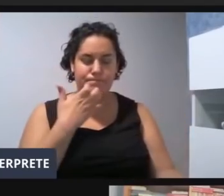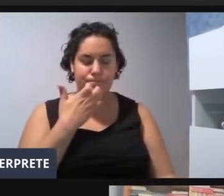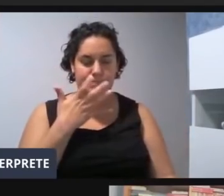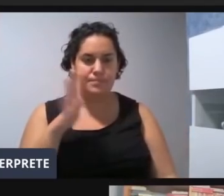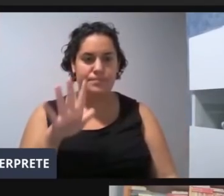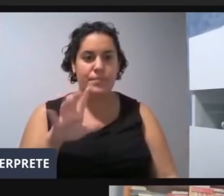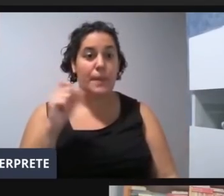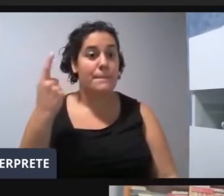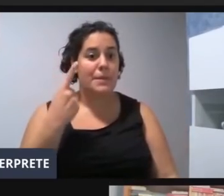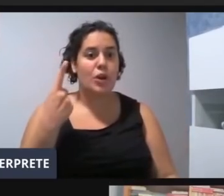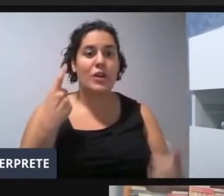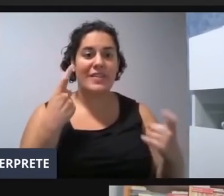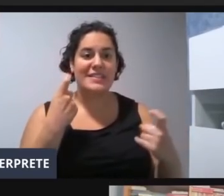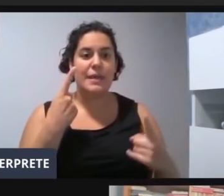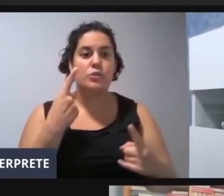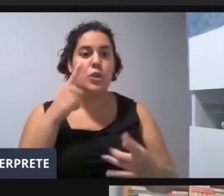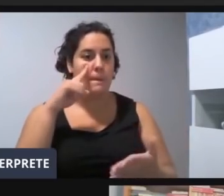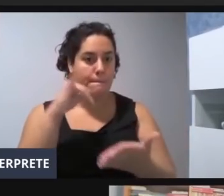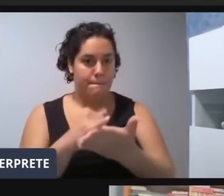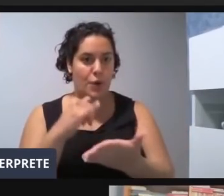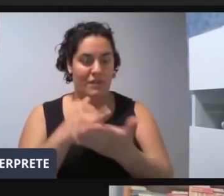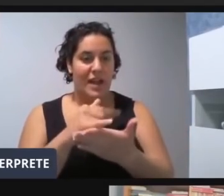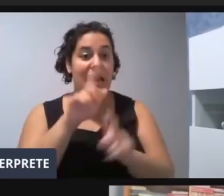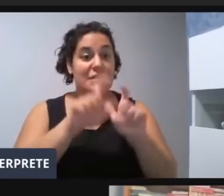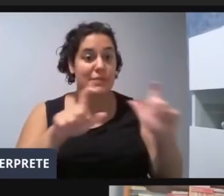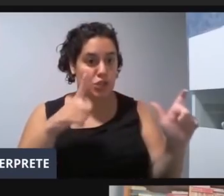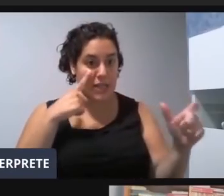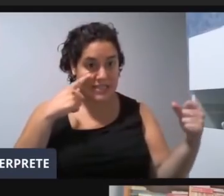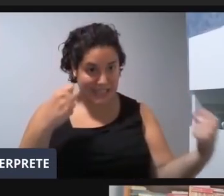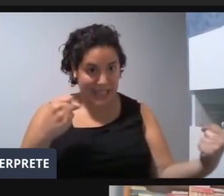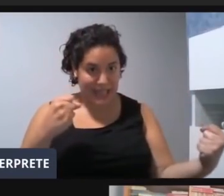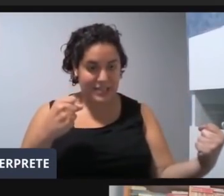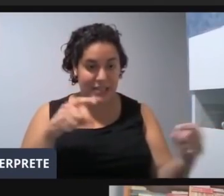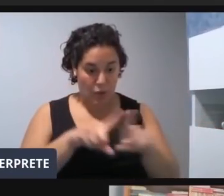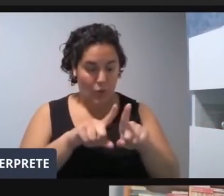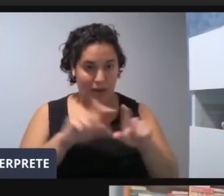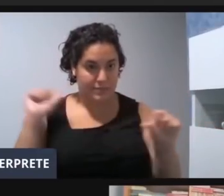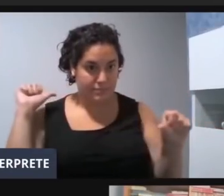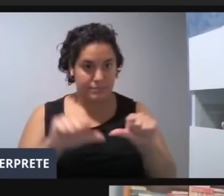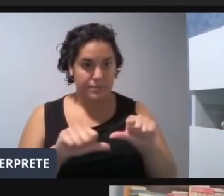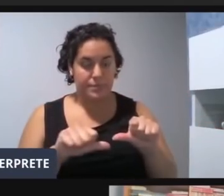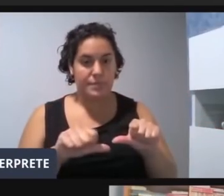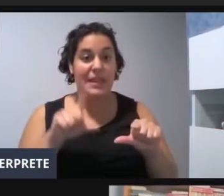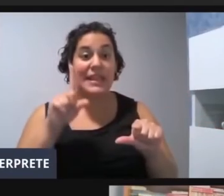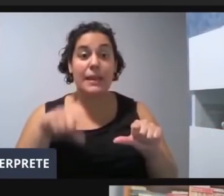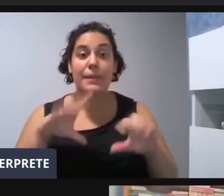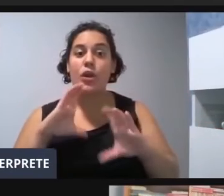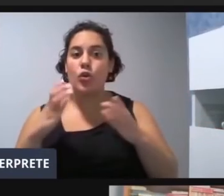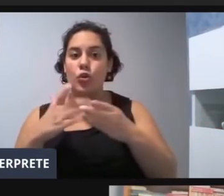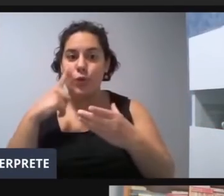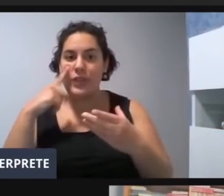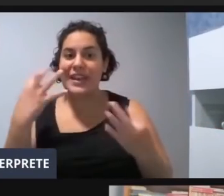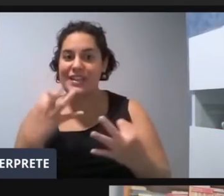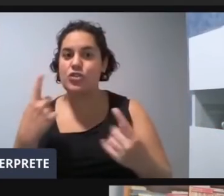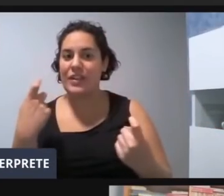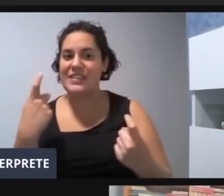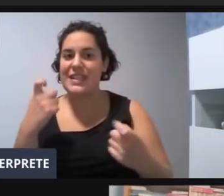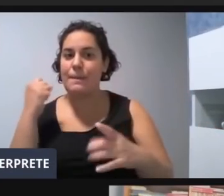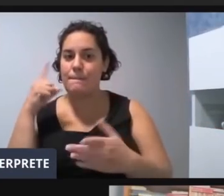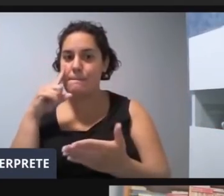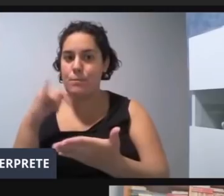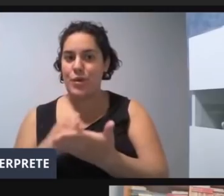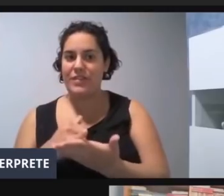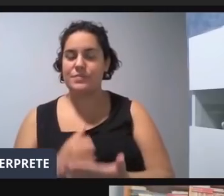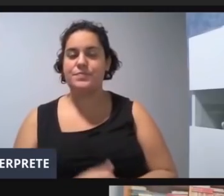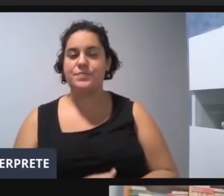su seguridad, no solo en personas sanas, como se está probando hasta ahora, sino en los grupos de riesgo. Con otras vacunas, que